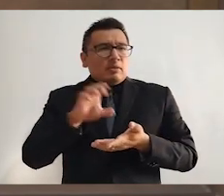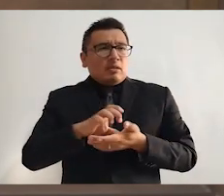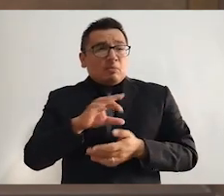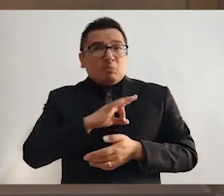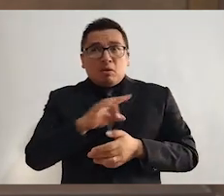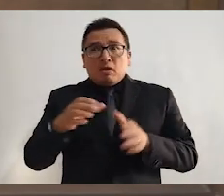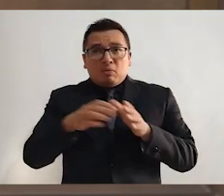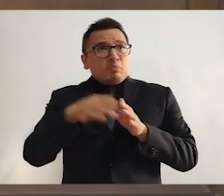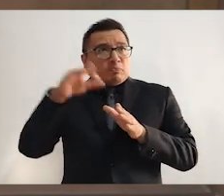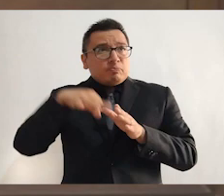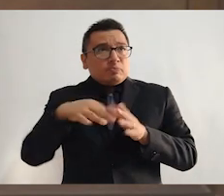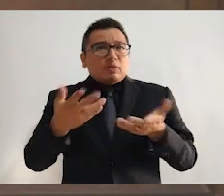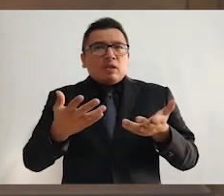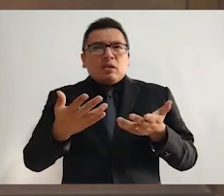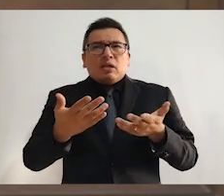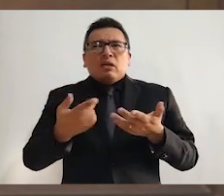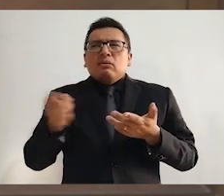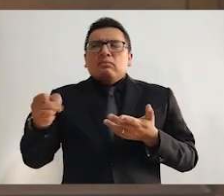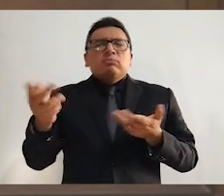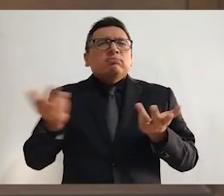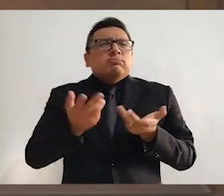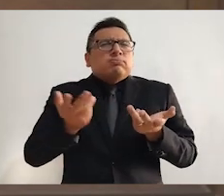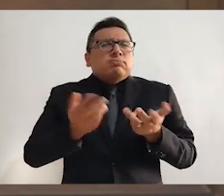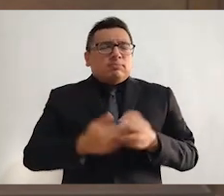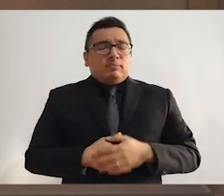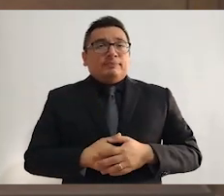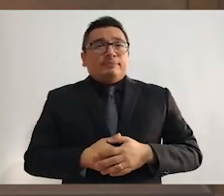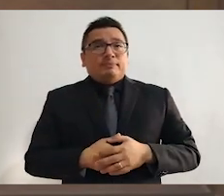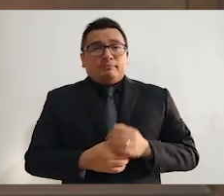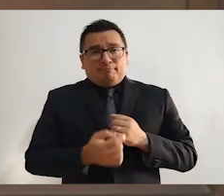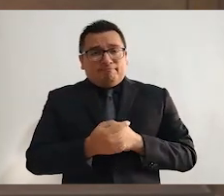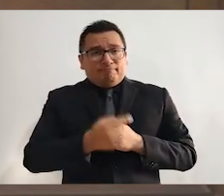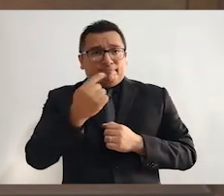discapacidad votar, qué implica para ellos, porque